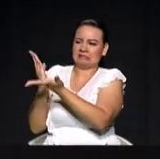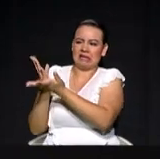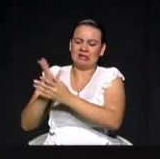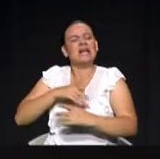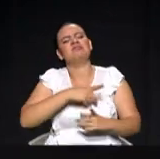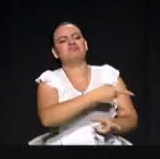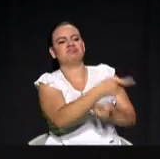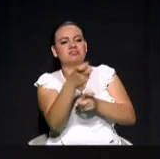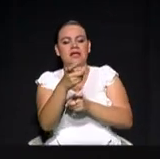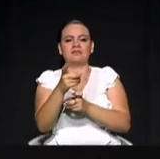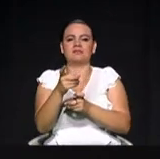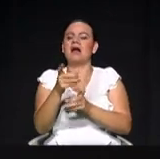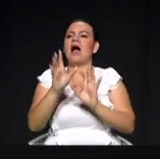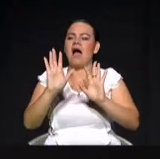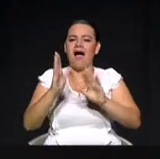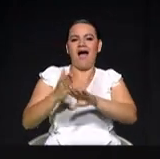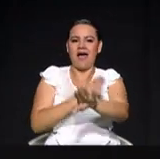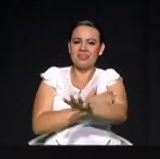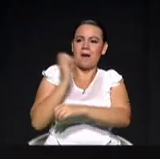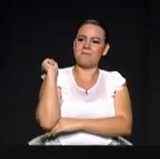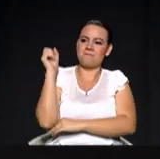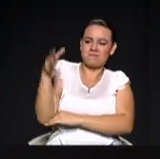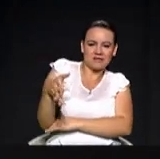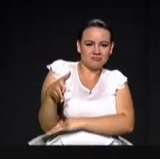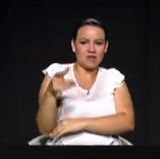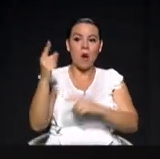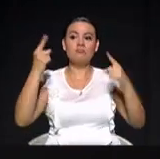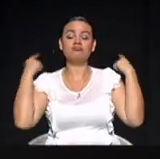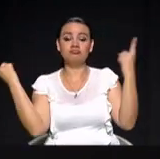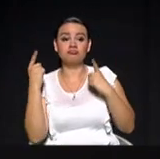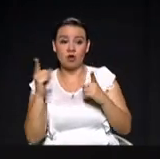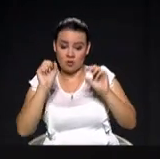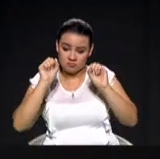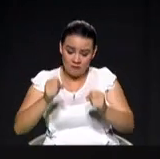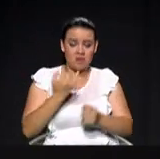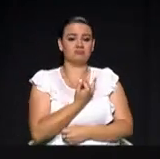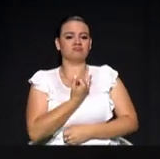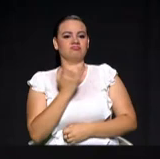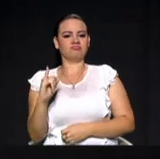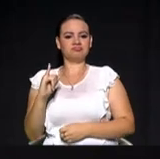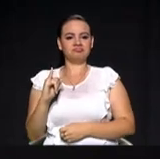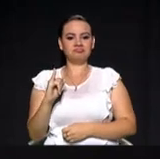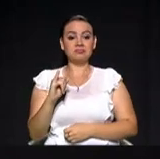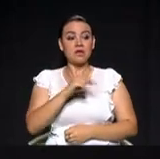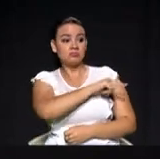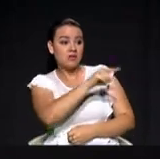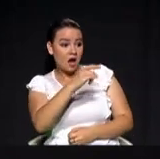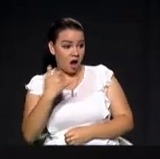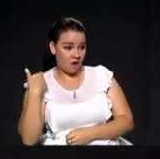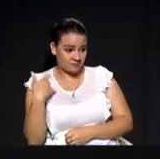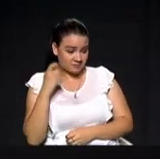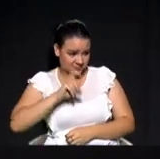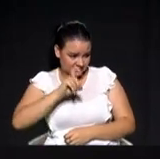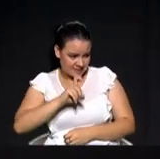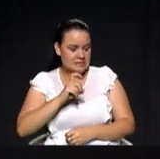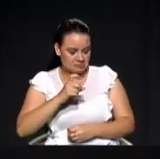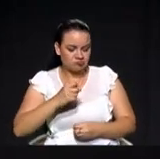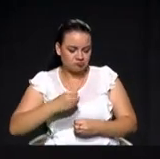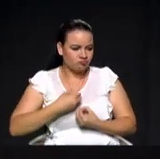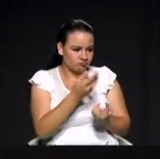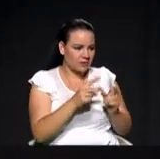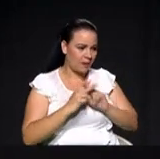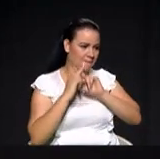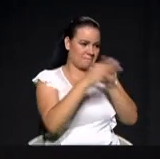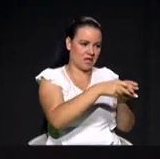banco público de proyectos y emprendimiento para facilitarle préstamos blandos a todas estas personas que quieren generar